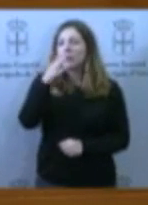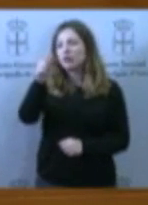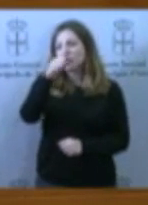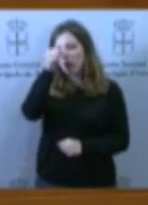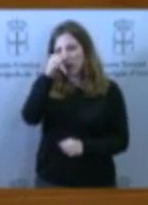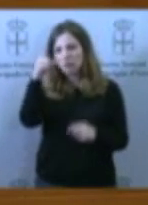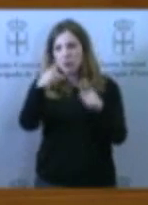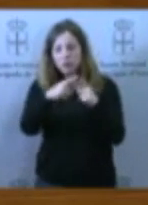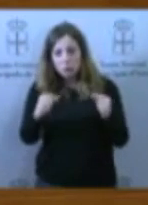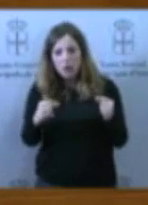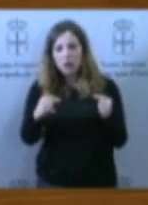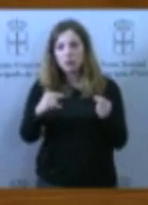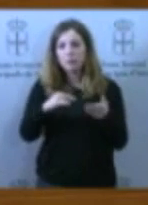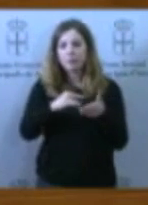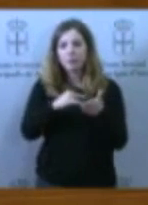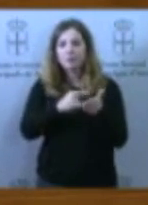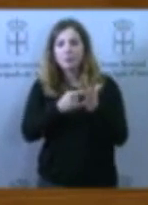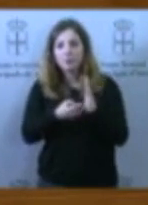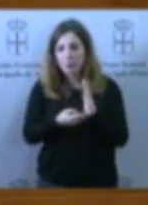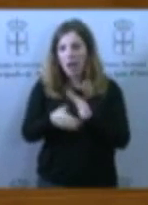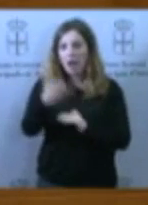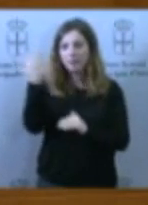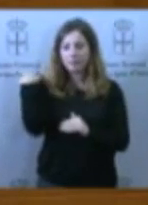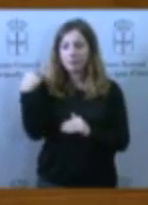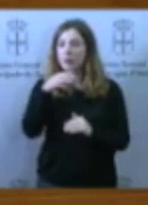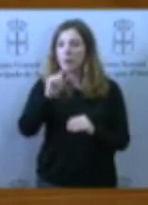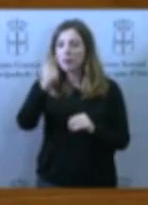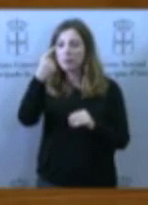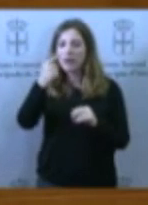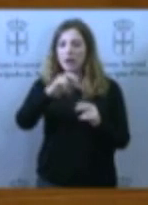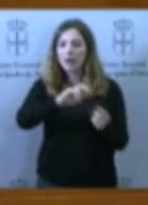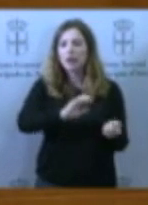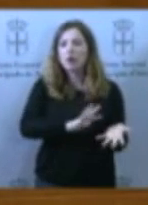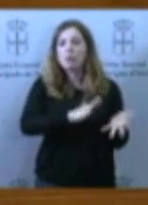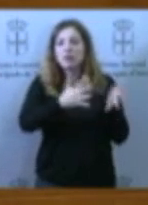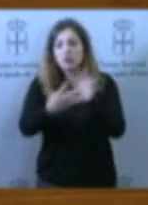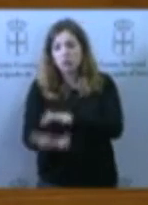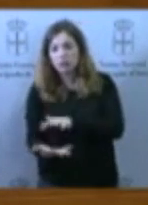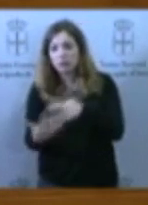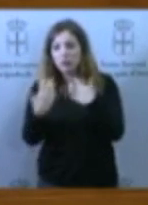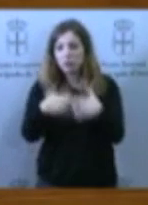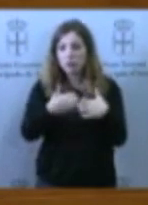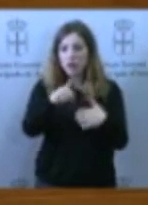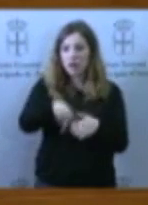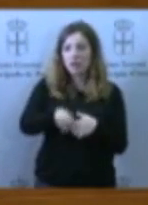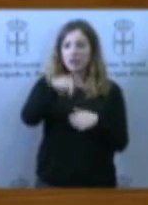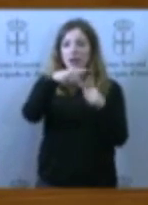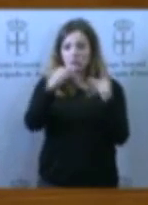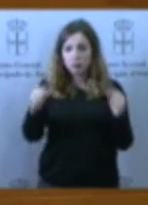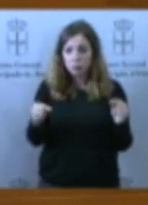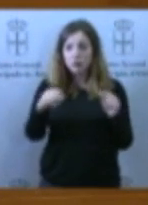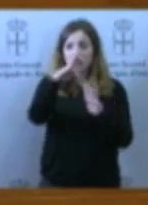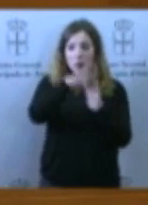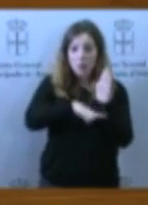asturiano planificó para la primera reconversión industrial que vivimos en esta comunidad autónoma con los programas de cierre